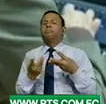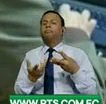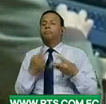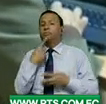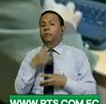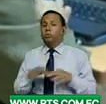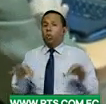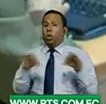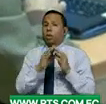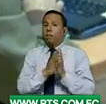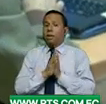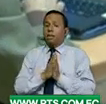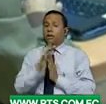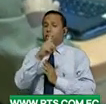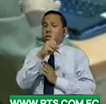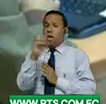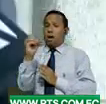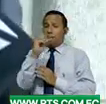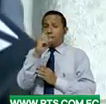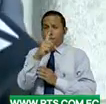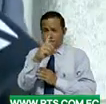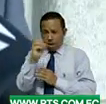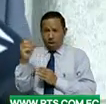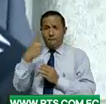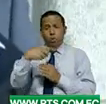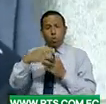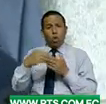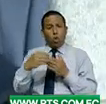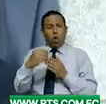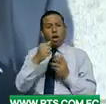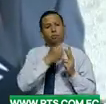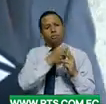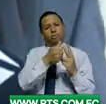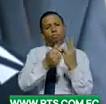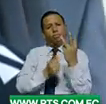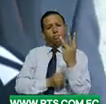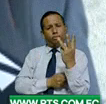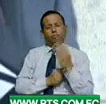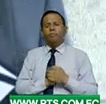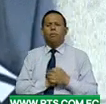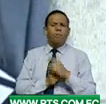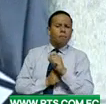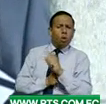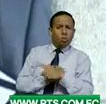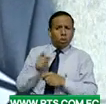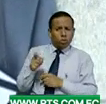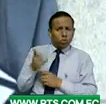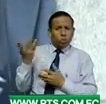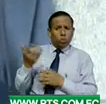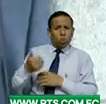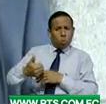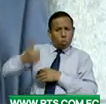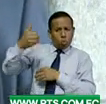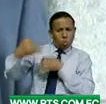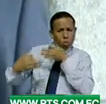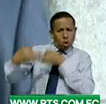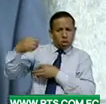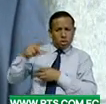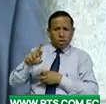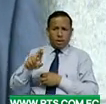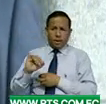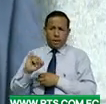100 millones de dólares por cada uno. Ahora, doctor, ustedes de alguna forma recusaron al juez Luis Rivera, un juez